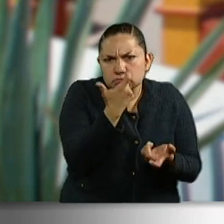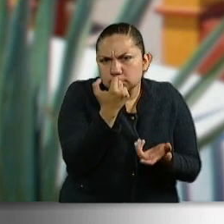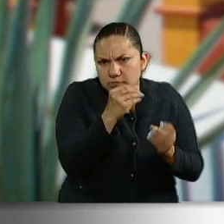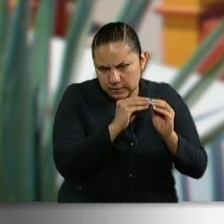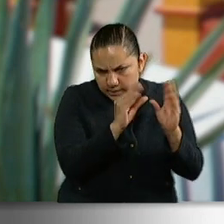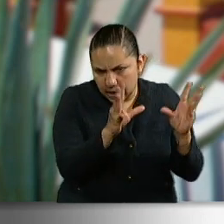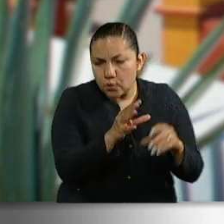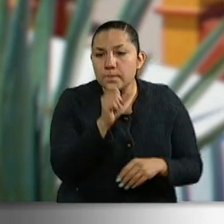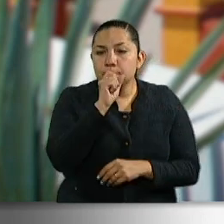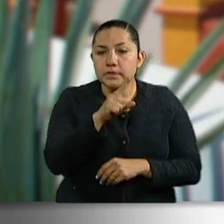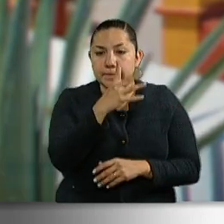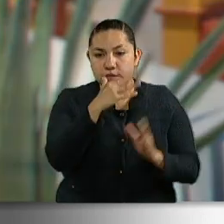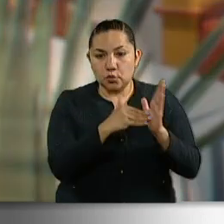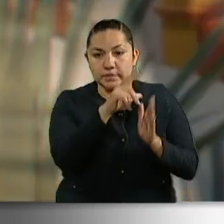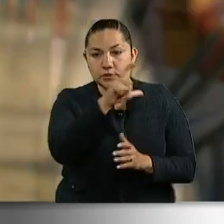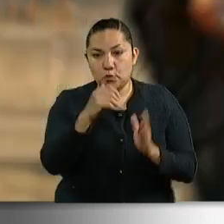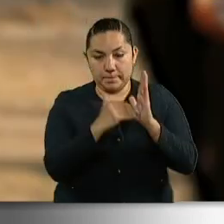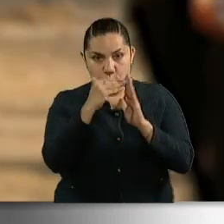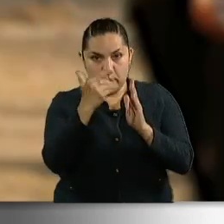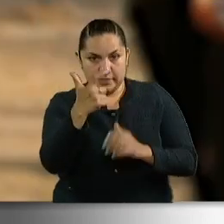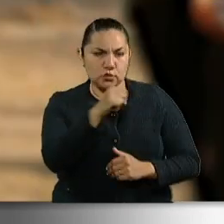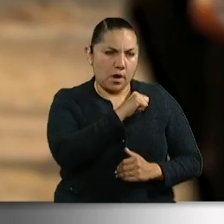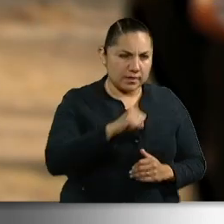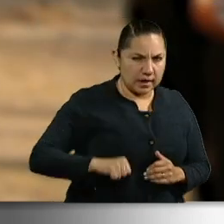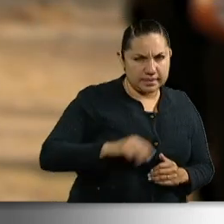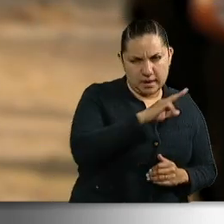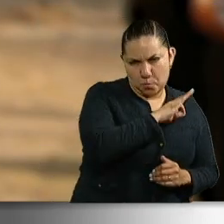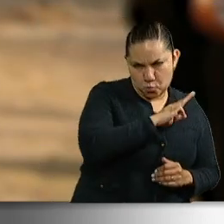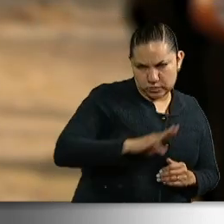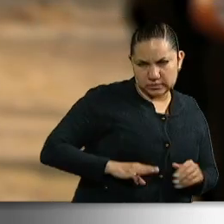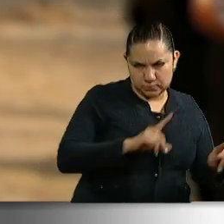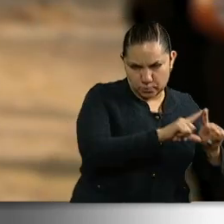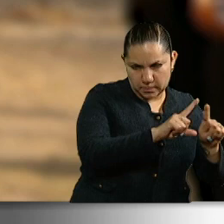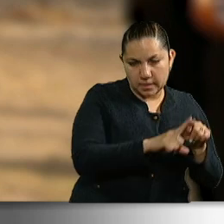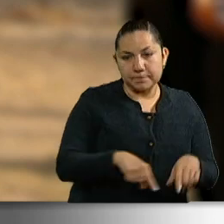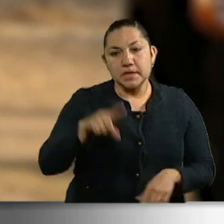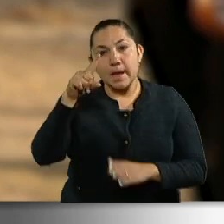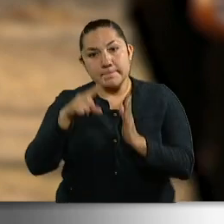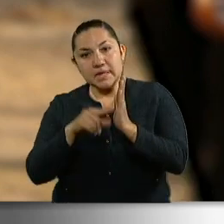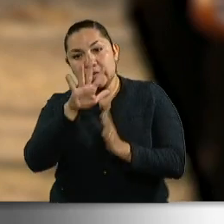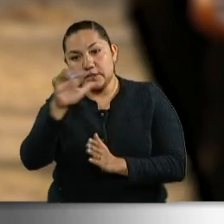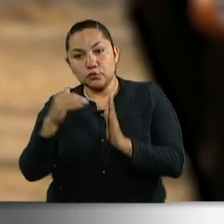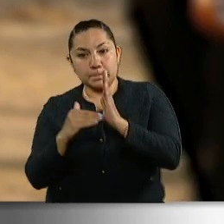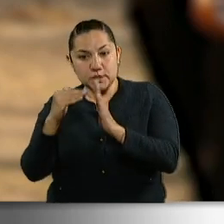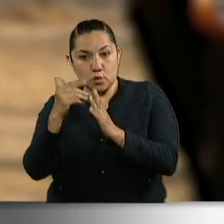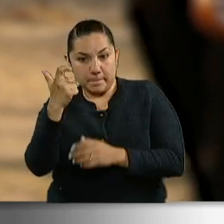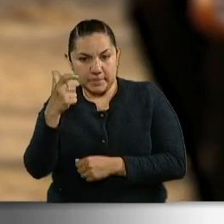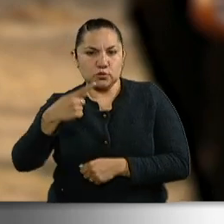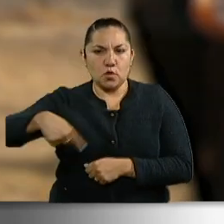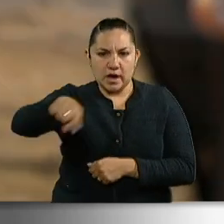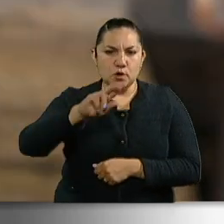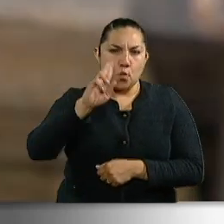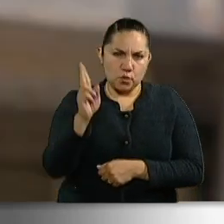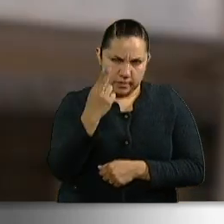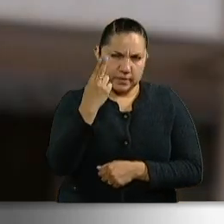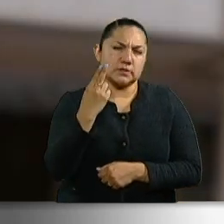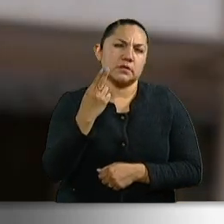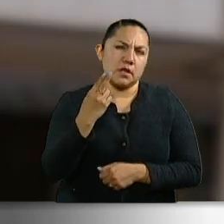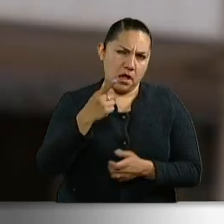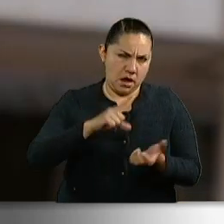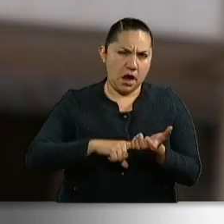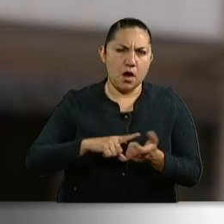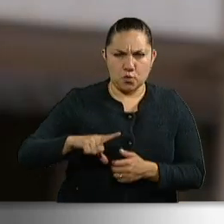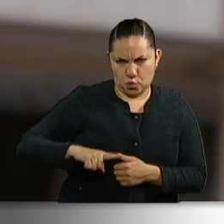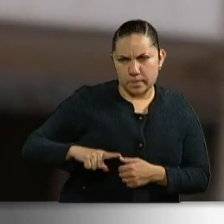millones de pesos. De 35 universidades públicas estatales se deben de aclarar 1.500 millones de pesos y de poderes